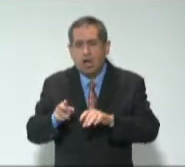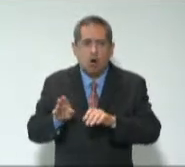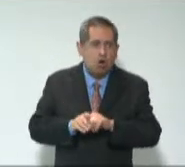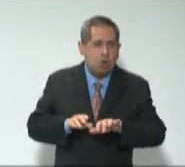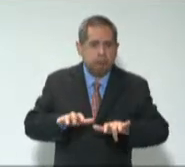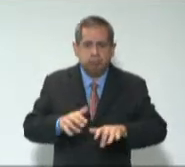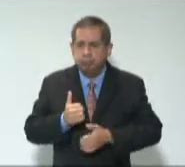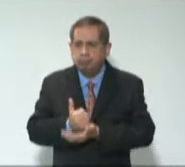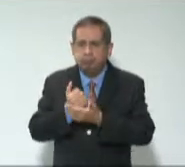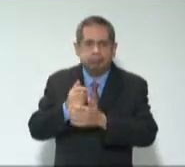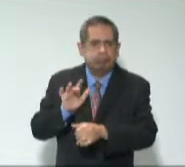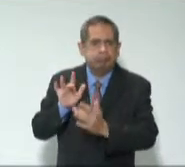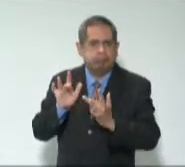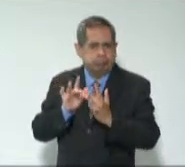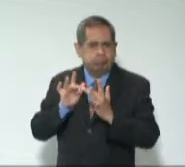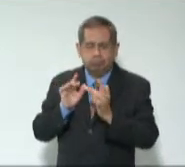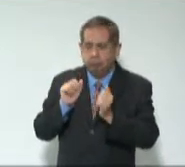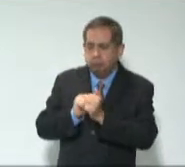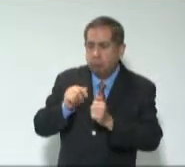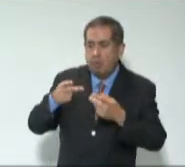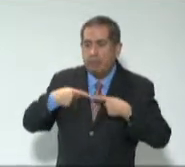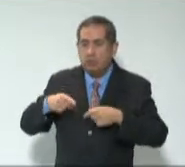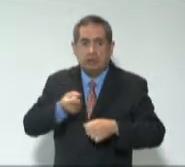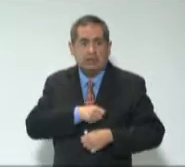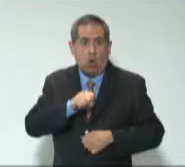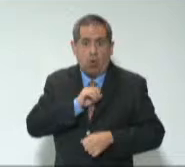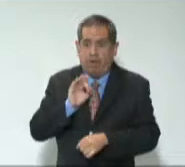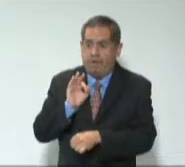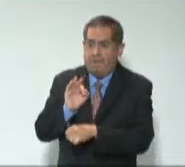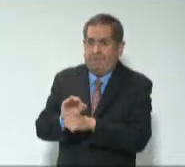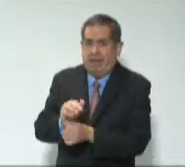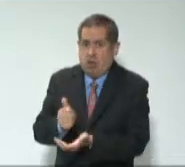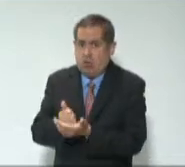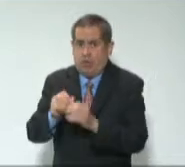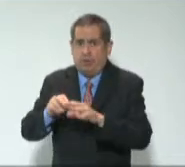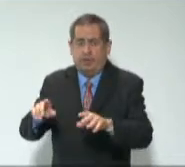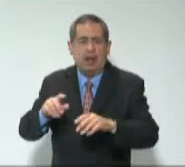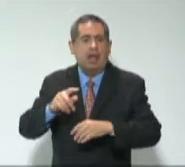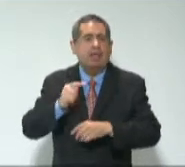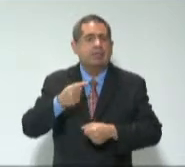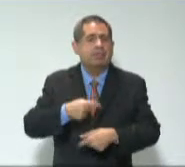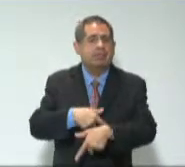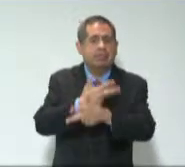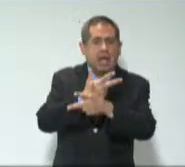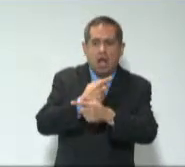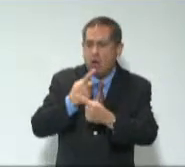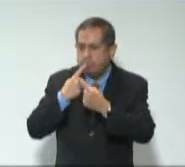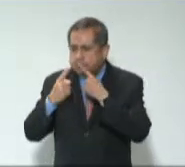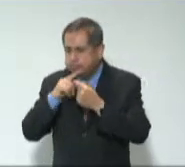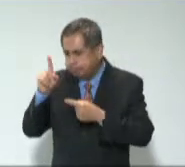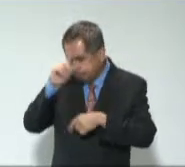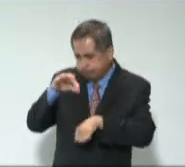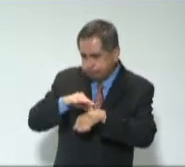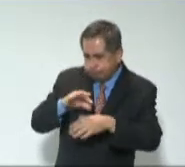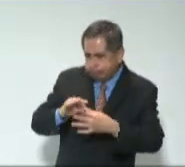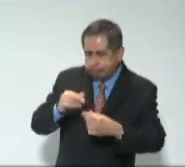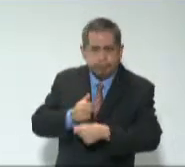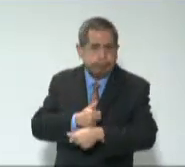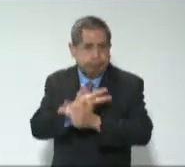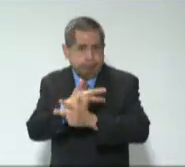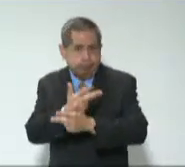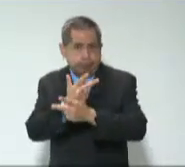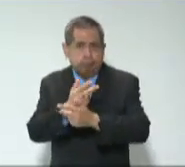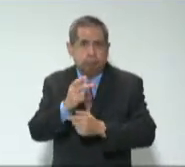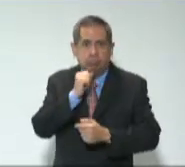poder proteger mejor a las personas que tienen factores de riesgo con telesalud teleconsulta eh Y evitarles entonces los